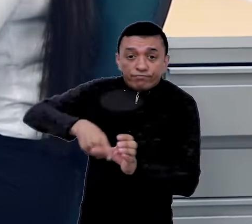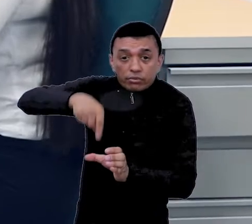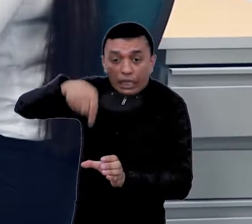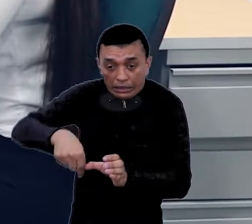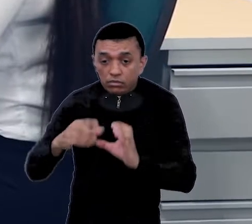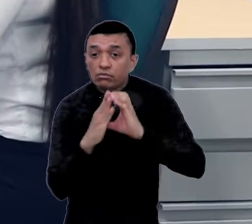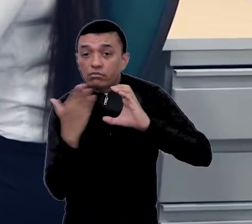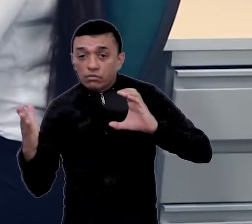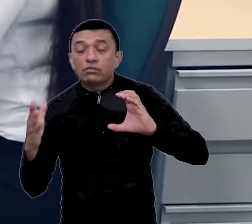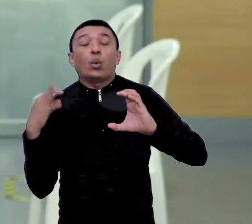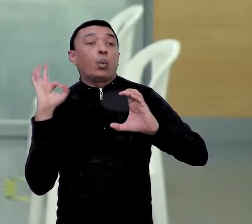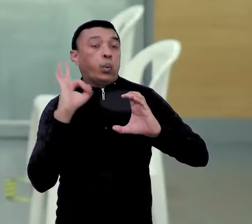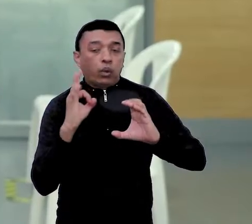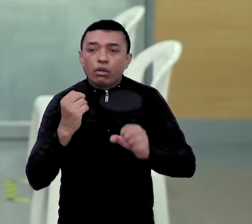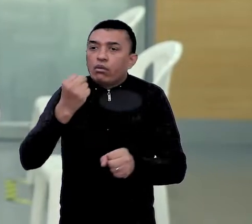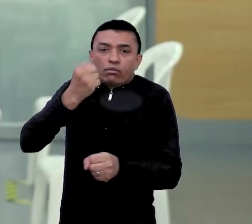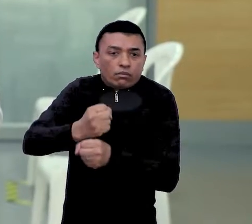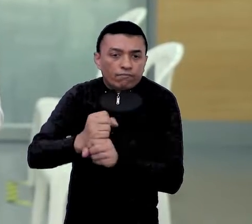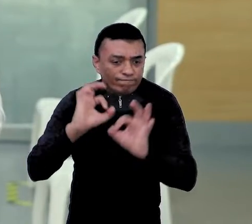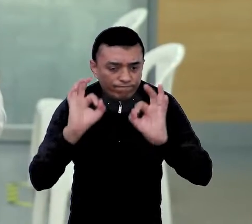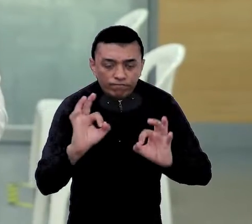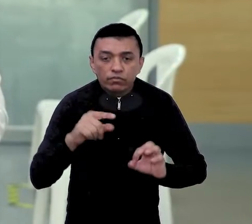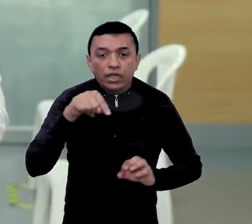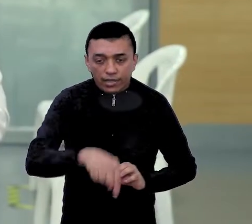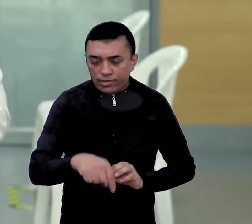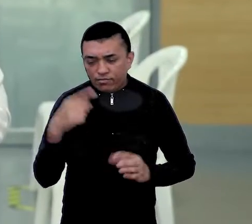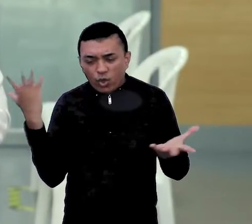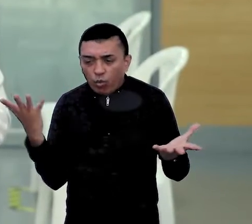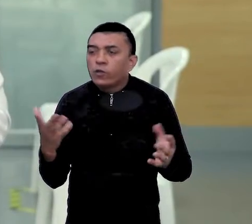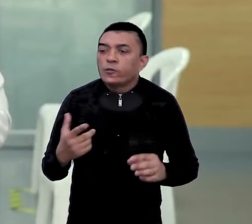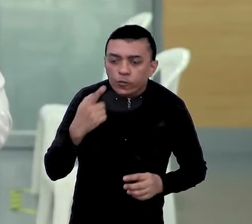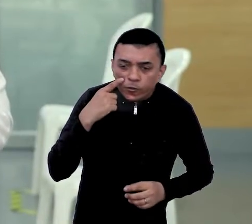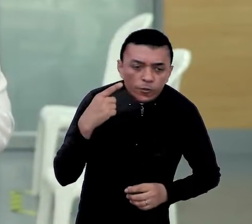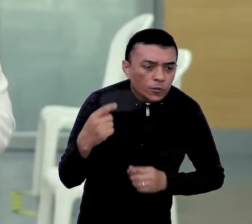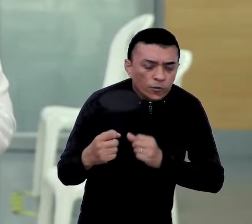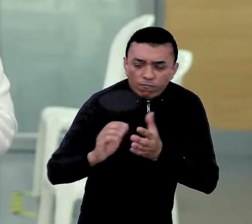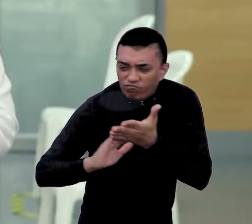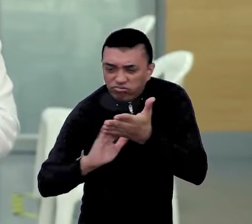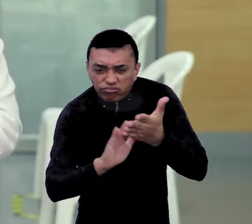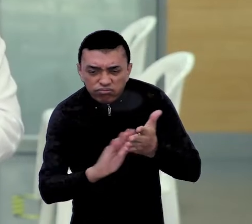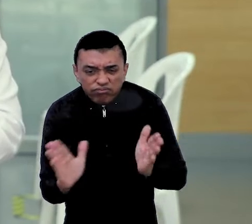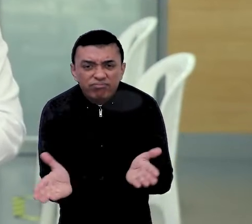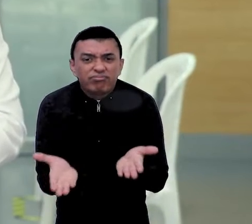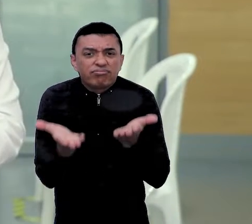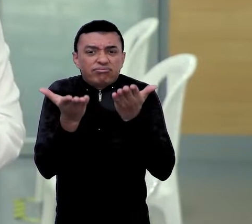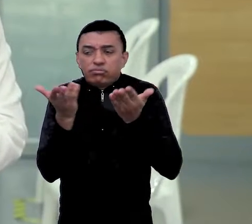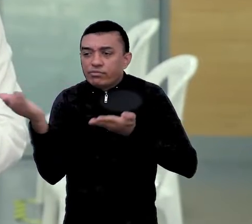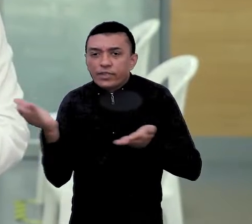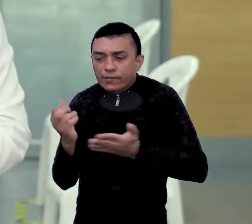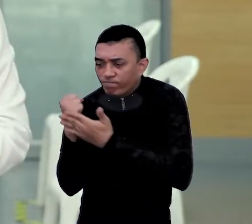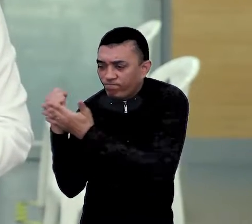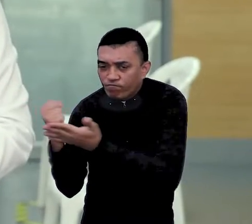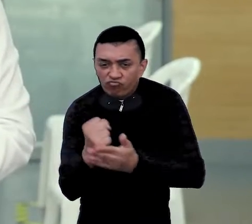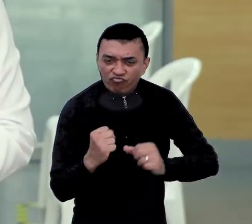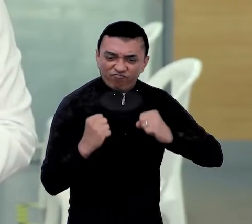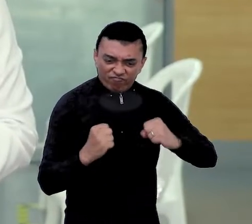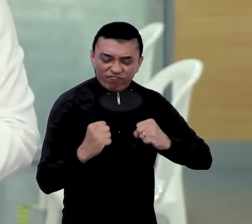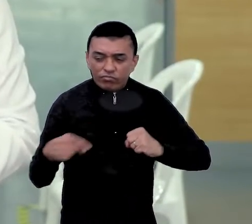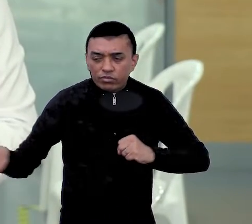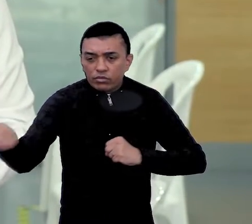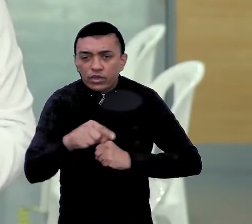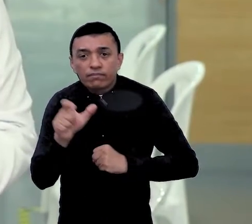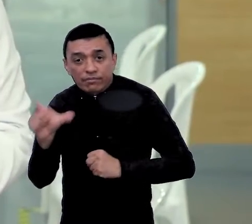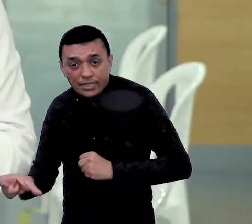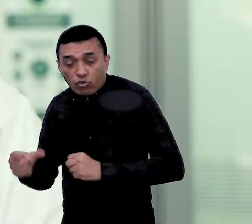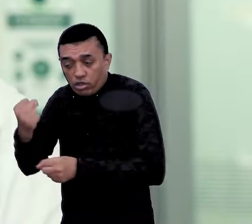Para la Agencia de Empleo de Con Barranquilla es muy importante la mejora continua. Es por eso que nuestros servicios van encaminados a fortalecer y actualizar tanto